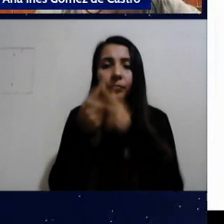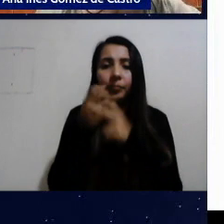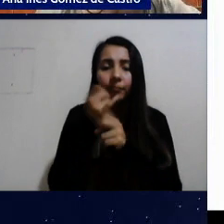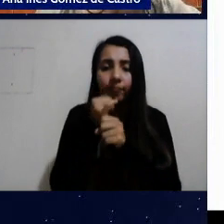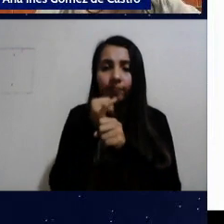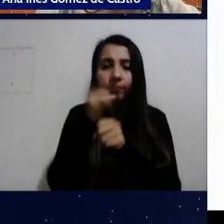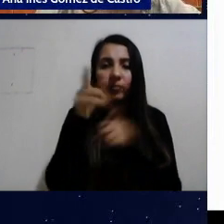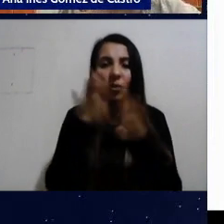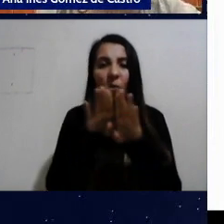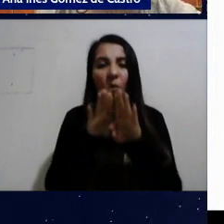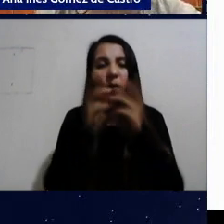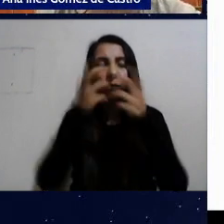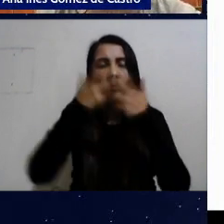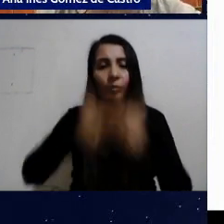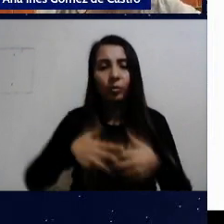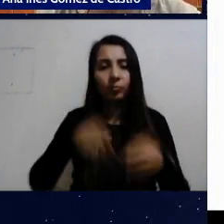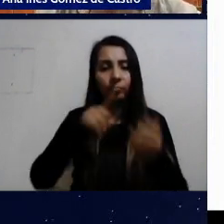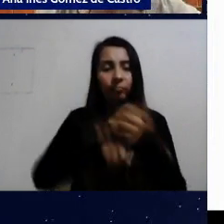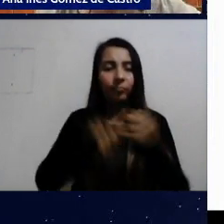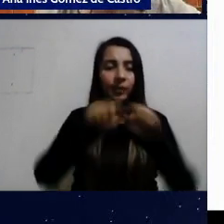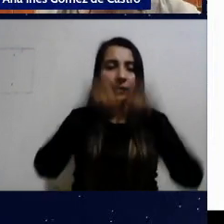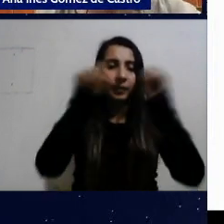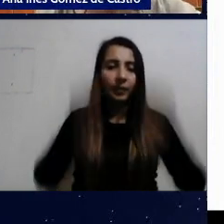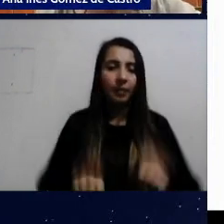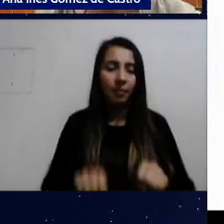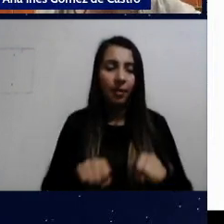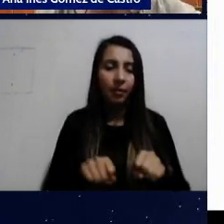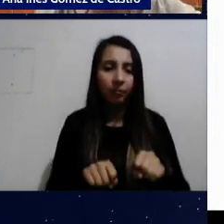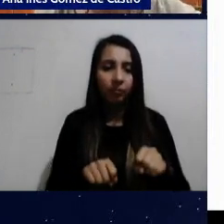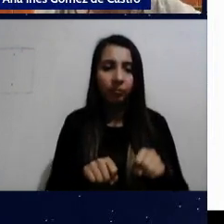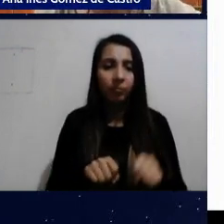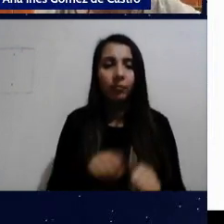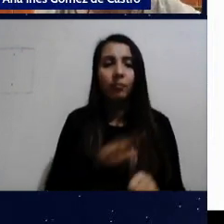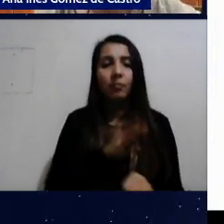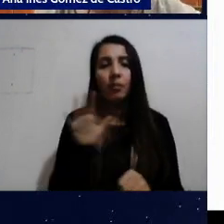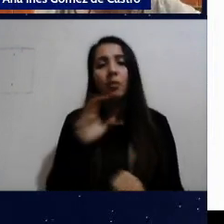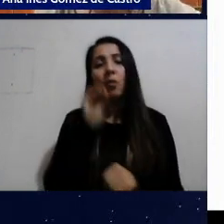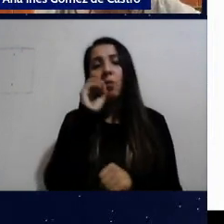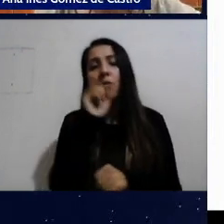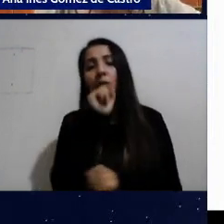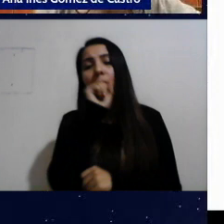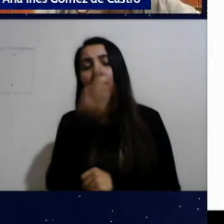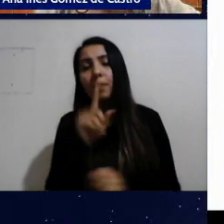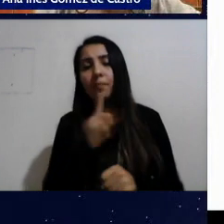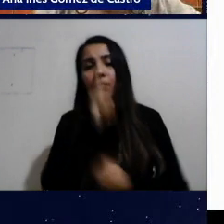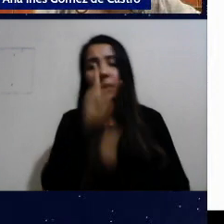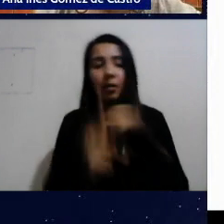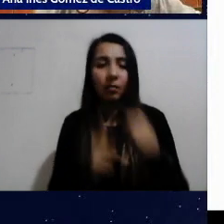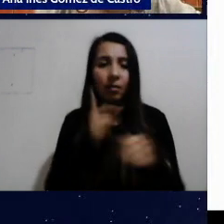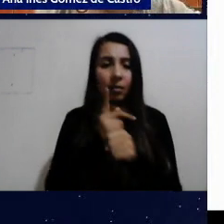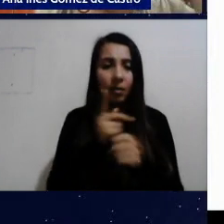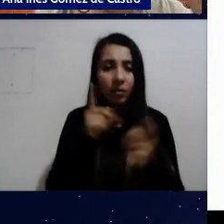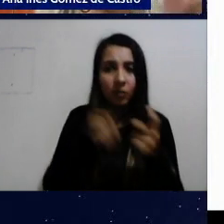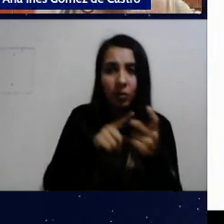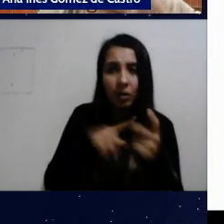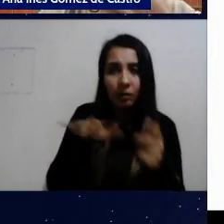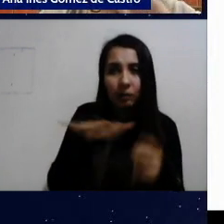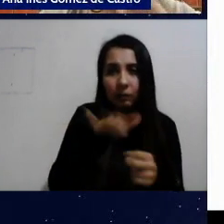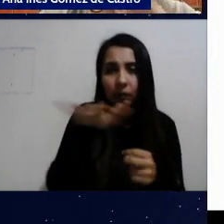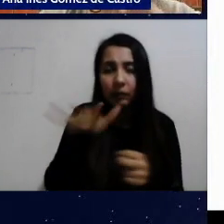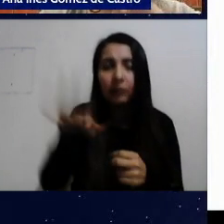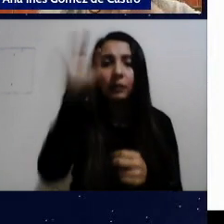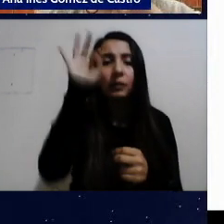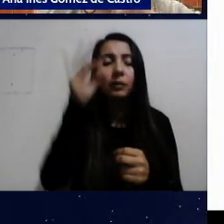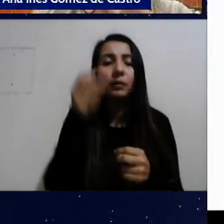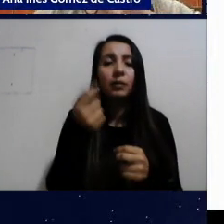intentar detectar planetas como la Tierra alrededor de otros sistemas planetarios. Y con esto concluyo